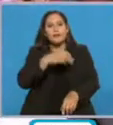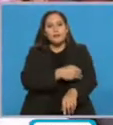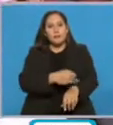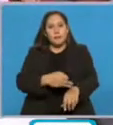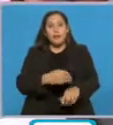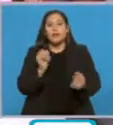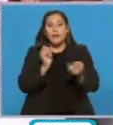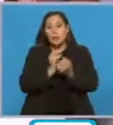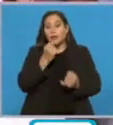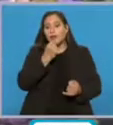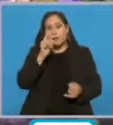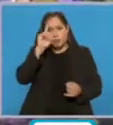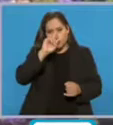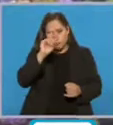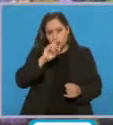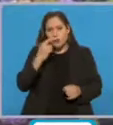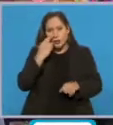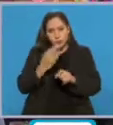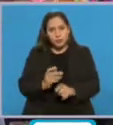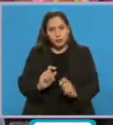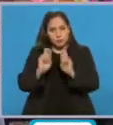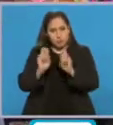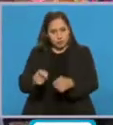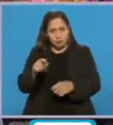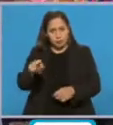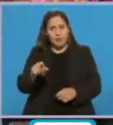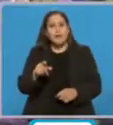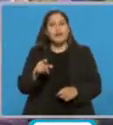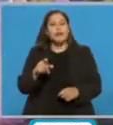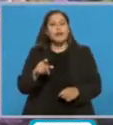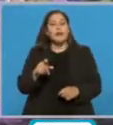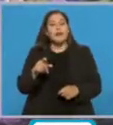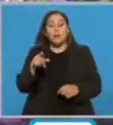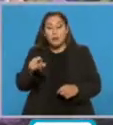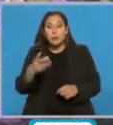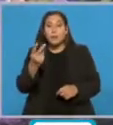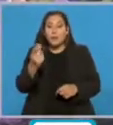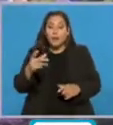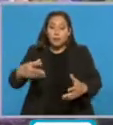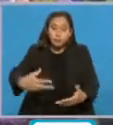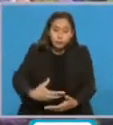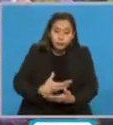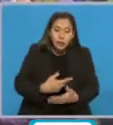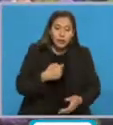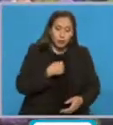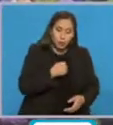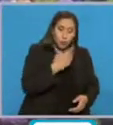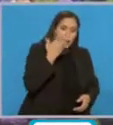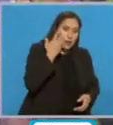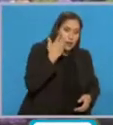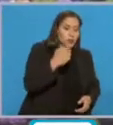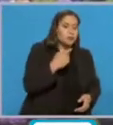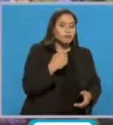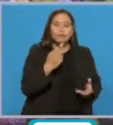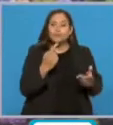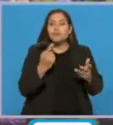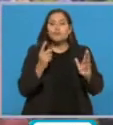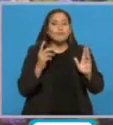incluso a los niños darles una responsabilidad, ¿no? De que, a ver, tú vas a cargar al perrito, yo llevo al gato, ¿quién